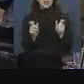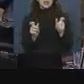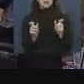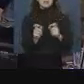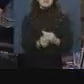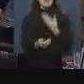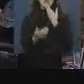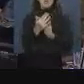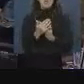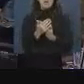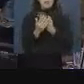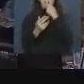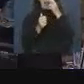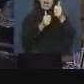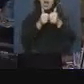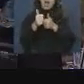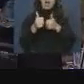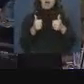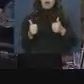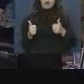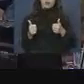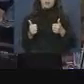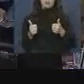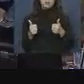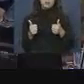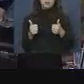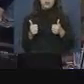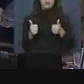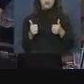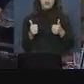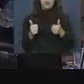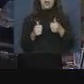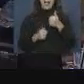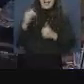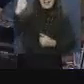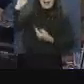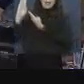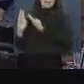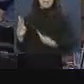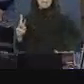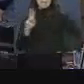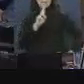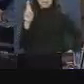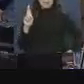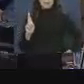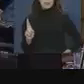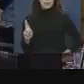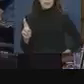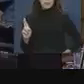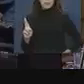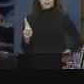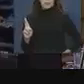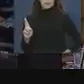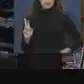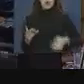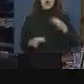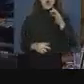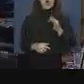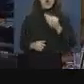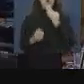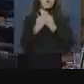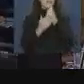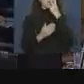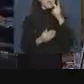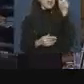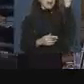y cada vez que aparece una autoridad cada vez que aparece un candidato a presidente de la república O cada vez que aparece un